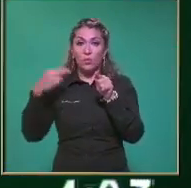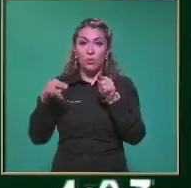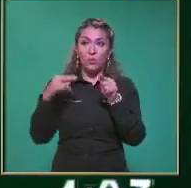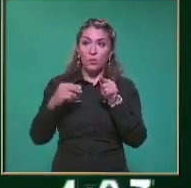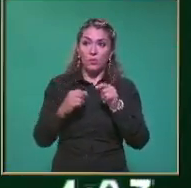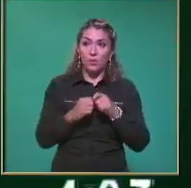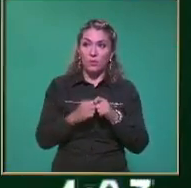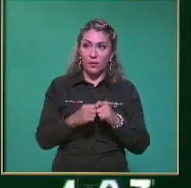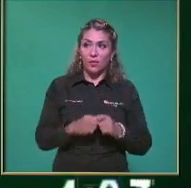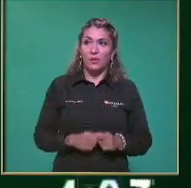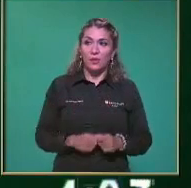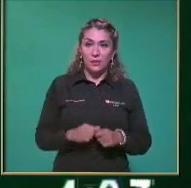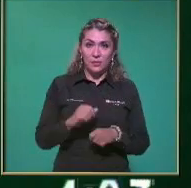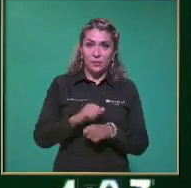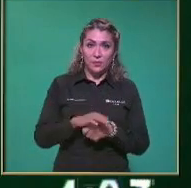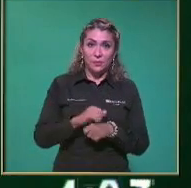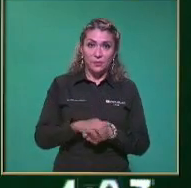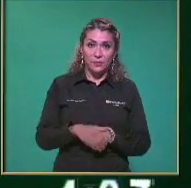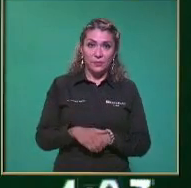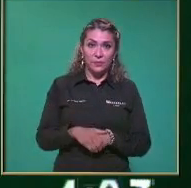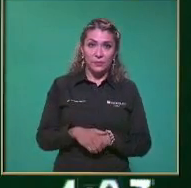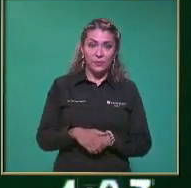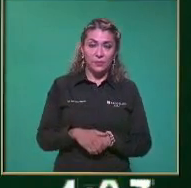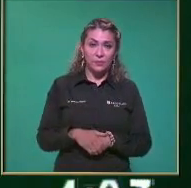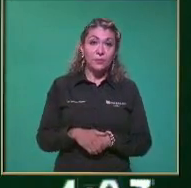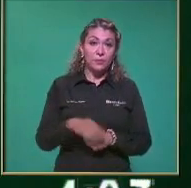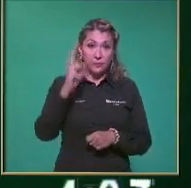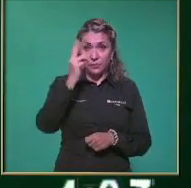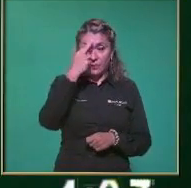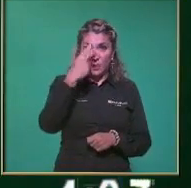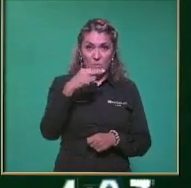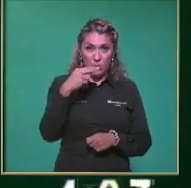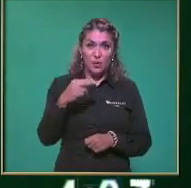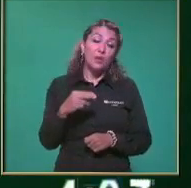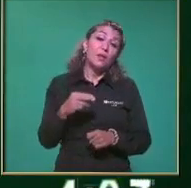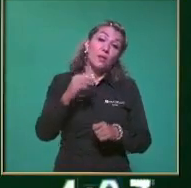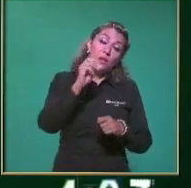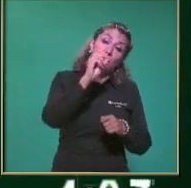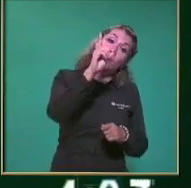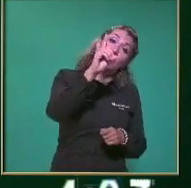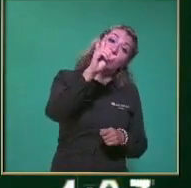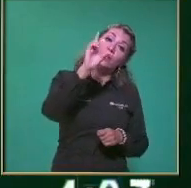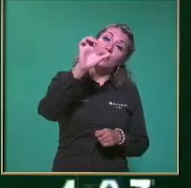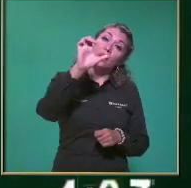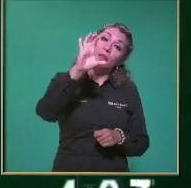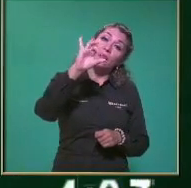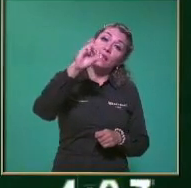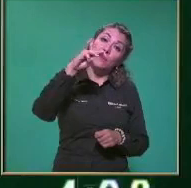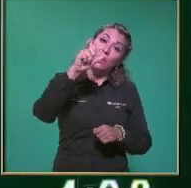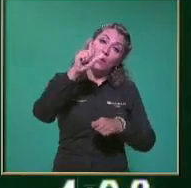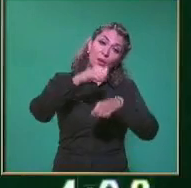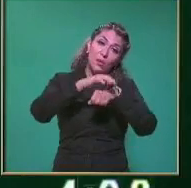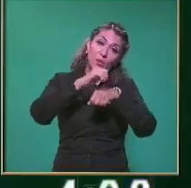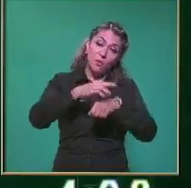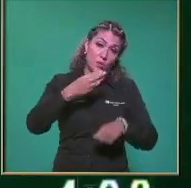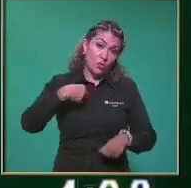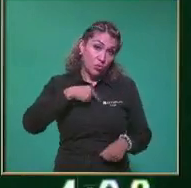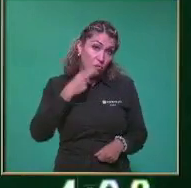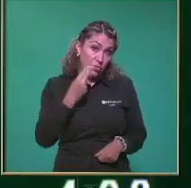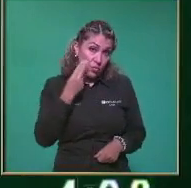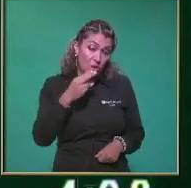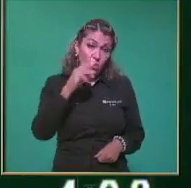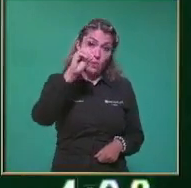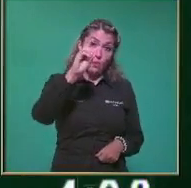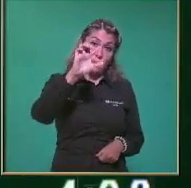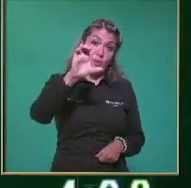nombrar? Bueno, recordemos que nuestro sistema de numeración es decimal. ¿Qué significa eso? Pues el mismo nombre lo